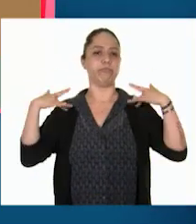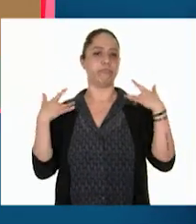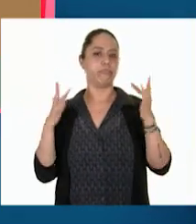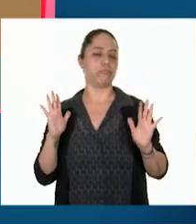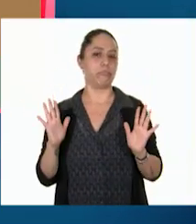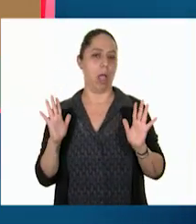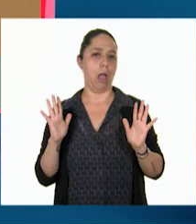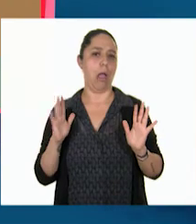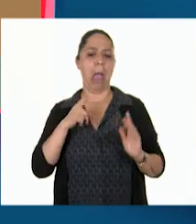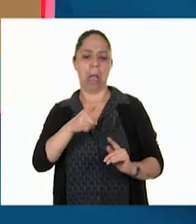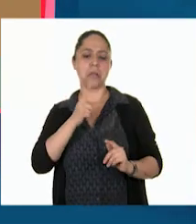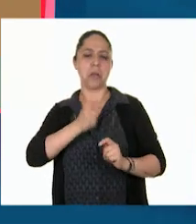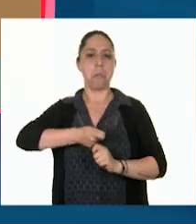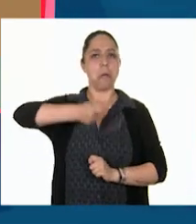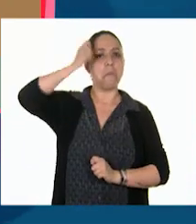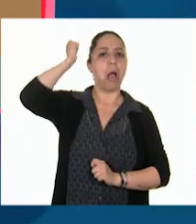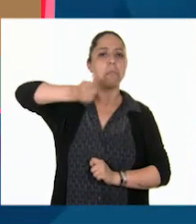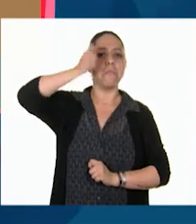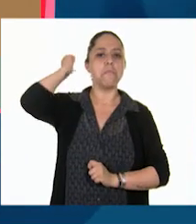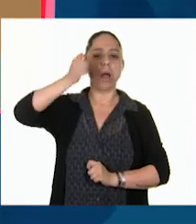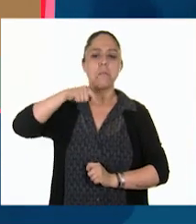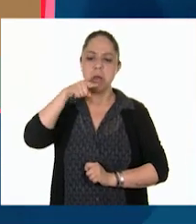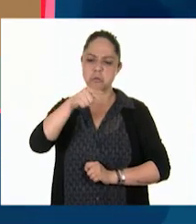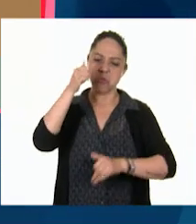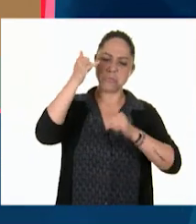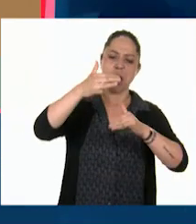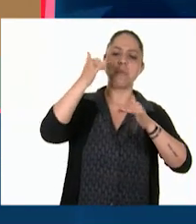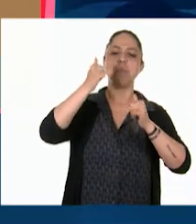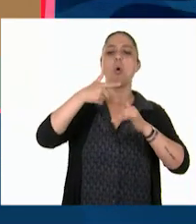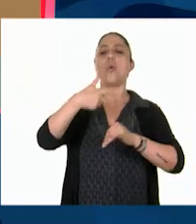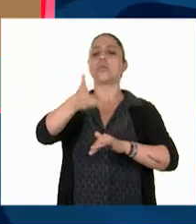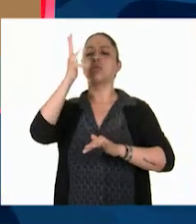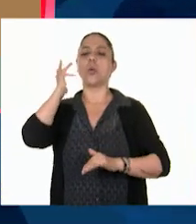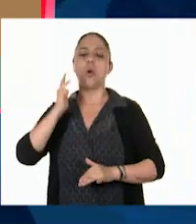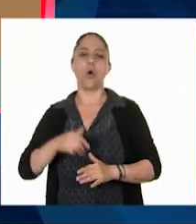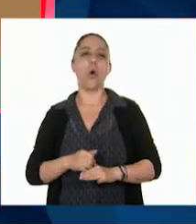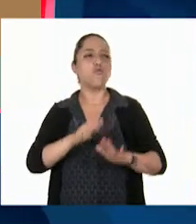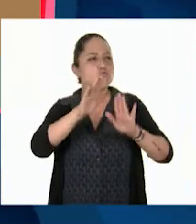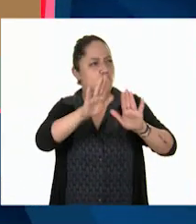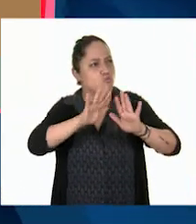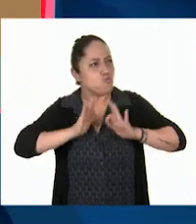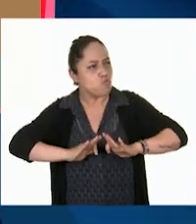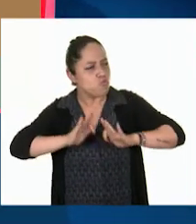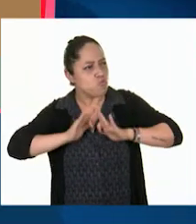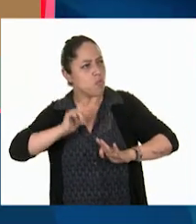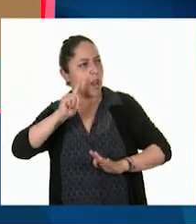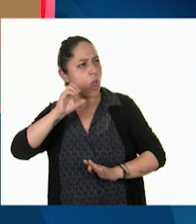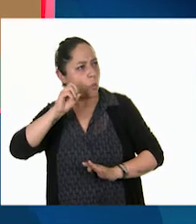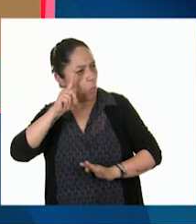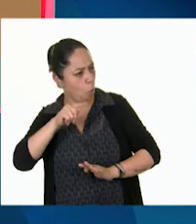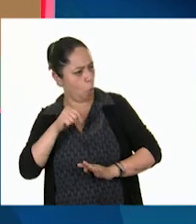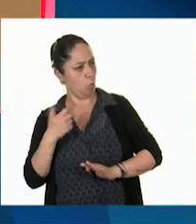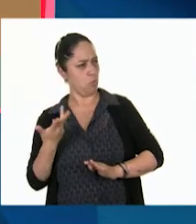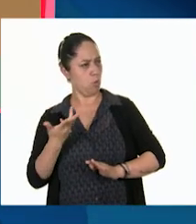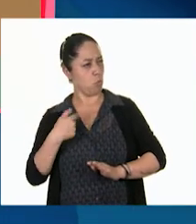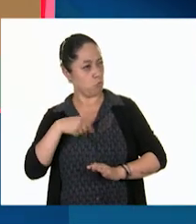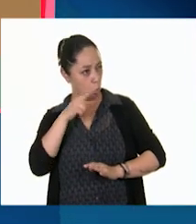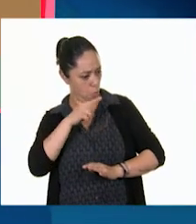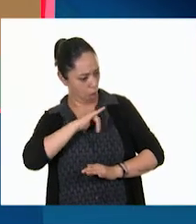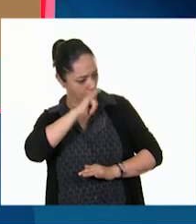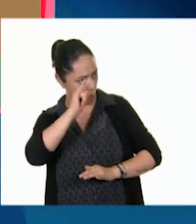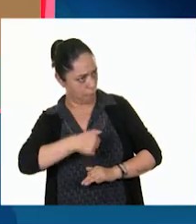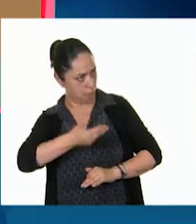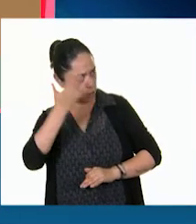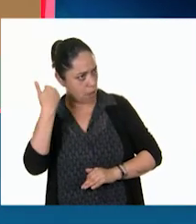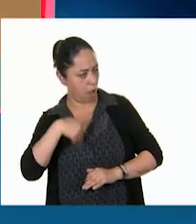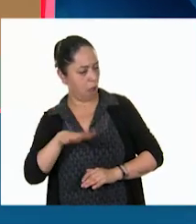ese mugroso árbitro. ¡Árbitro vendido! ¡Árbitro vendido! ¡Don Leopoldo! Oiga, no lo había visto así